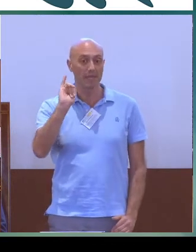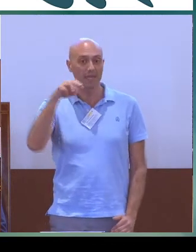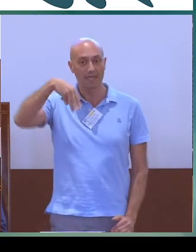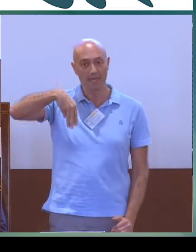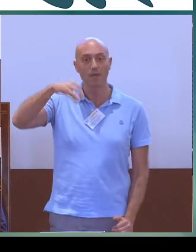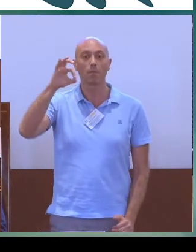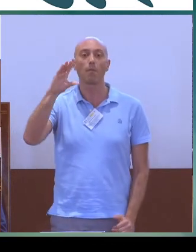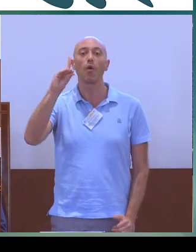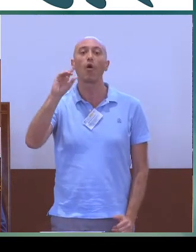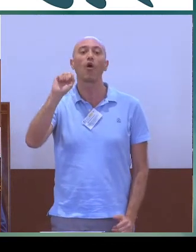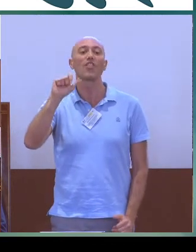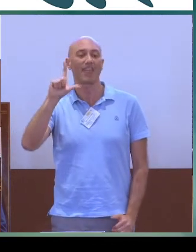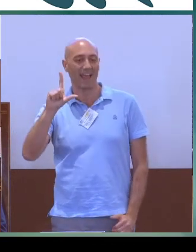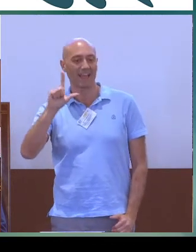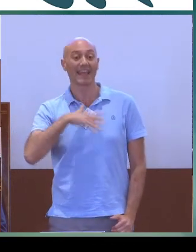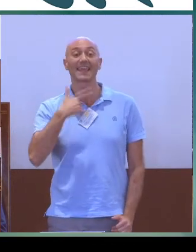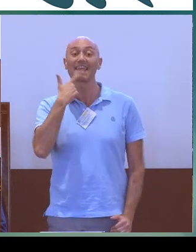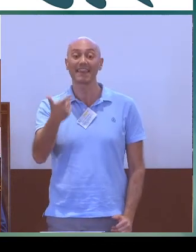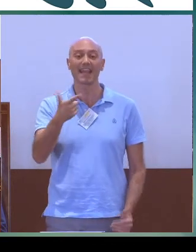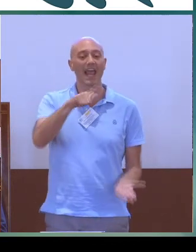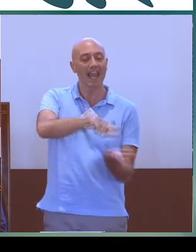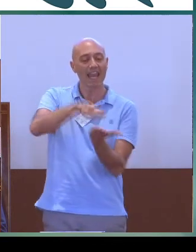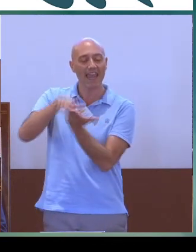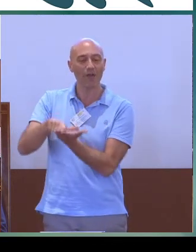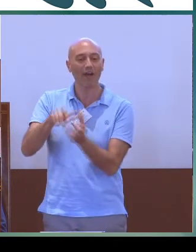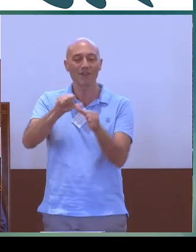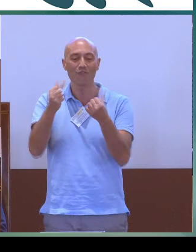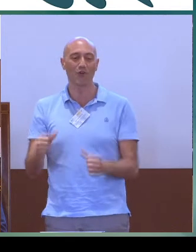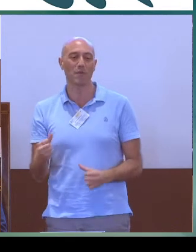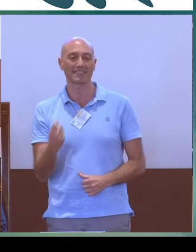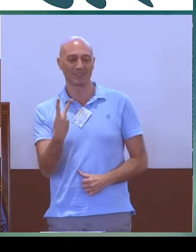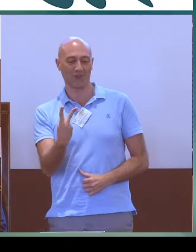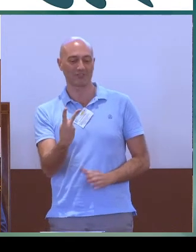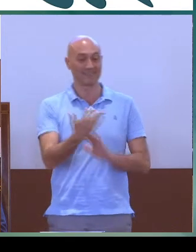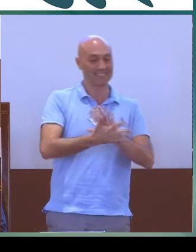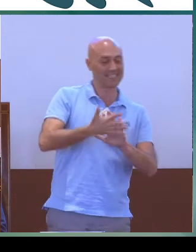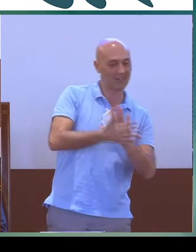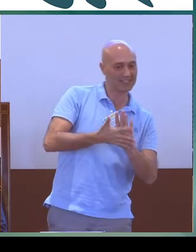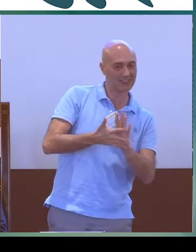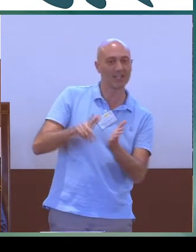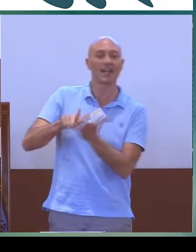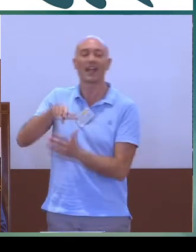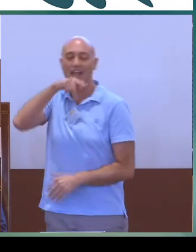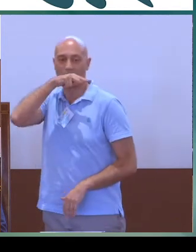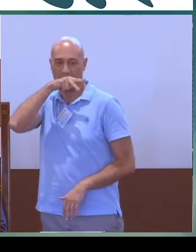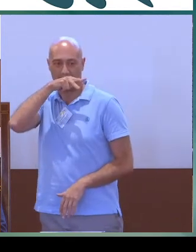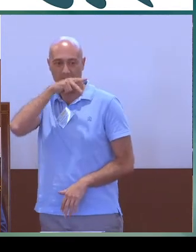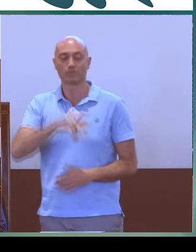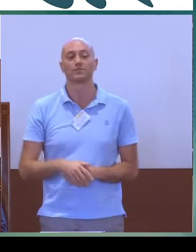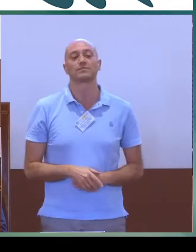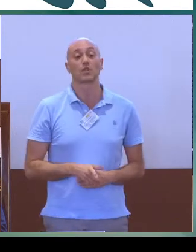oral. Y por eso decimos que es un bilingüismo bimodal, porque estamos hablando de dos modalidades de lengua.